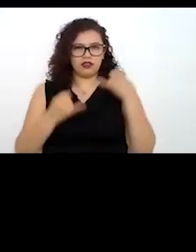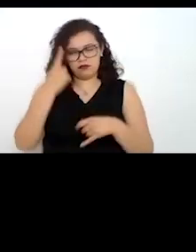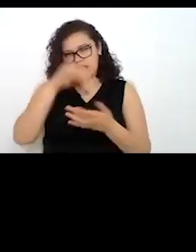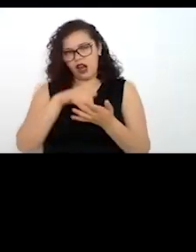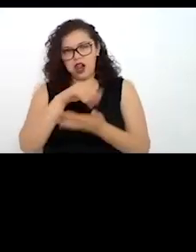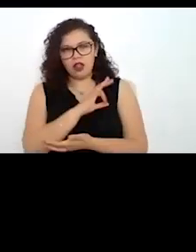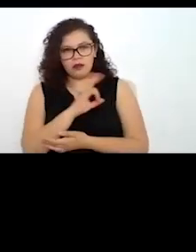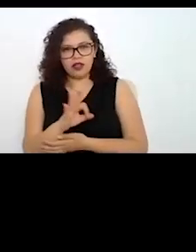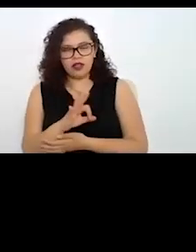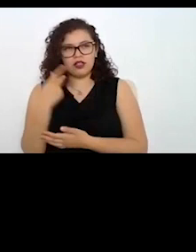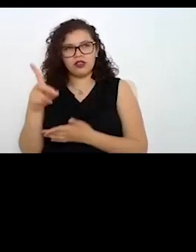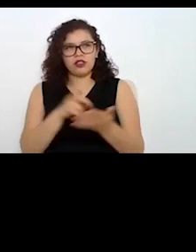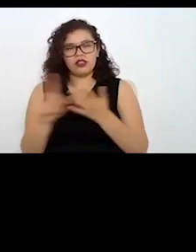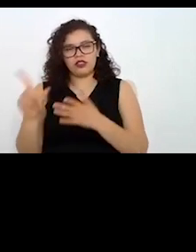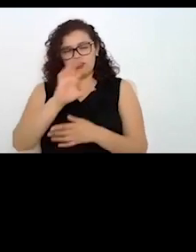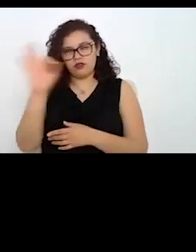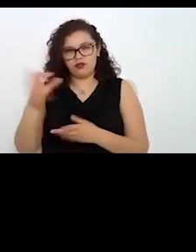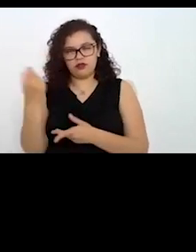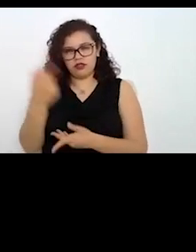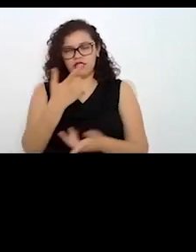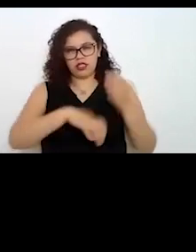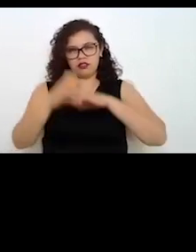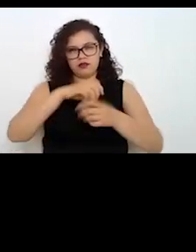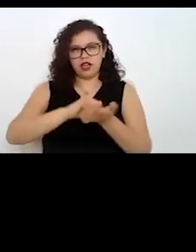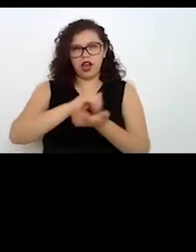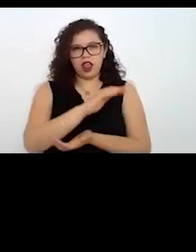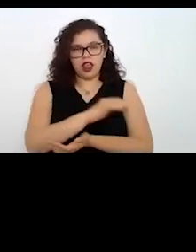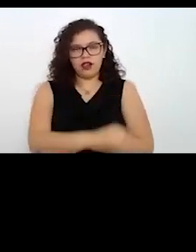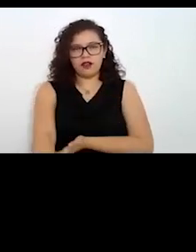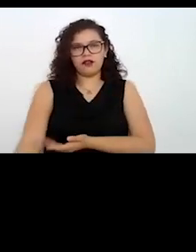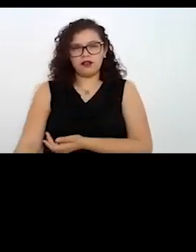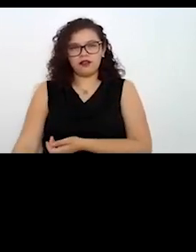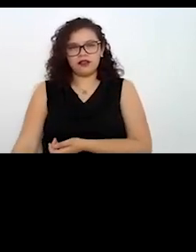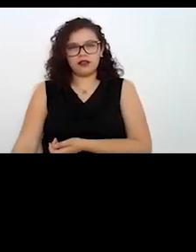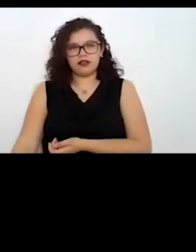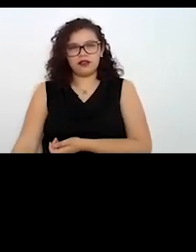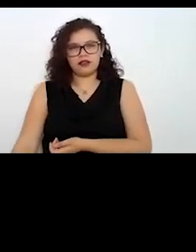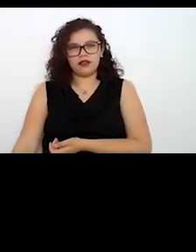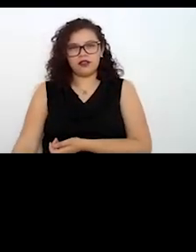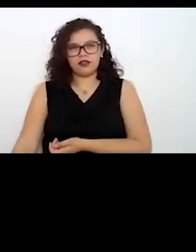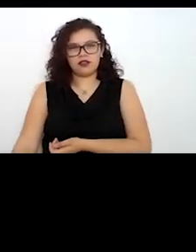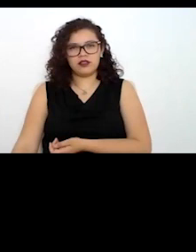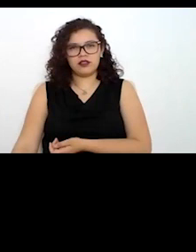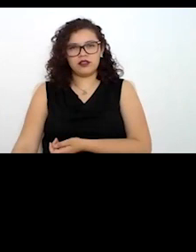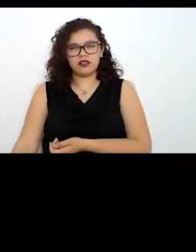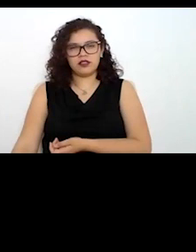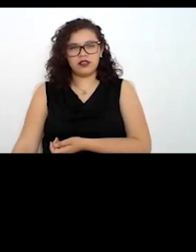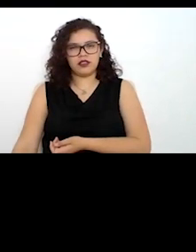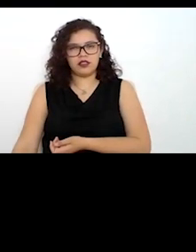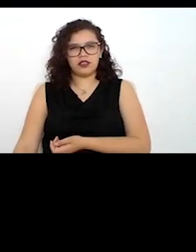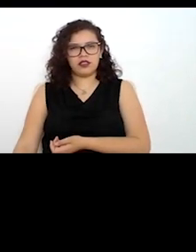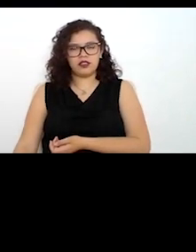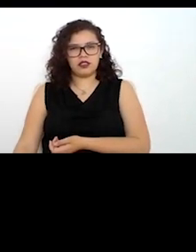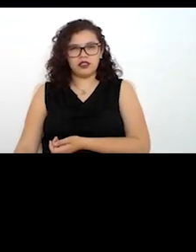despedirlo, ¿este tiene derecho a su liquidación si la empresa lo está despidiendo? Ok, de acuerdo a la forma en